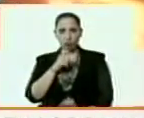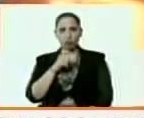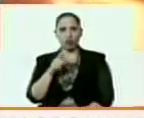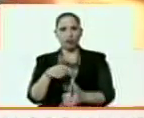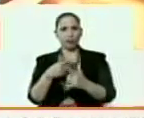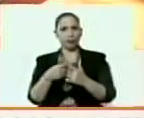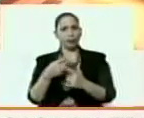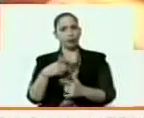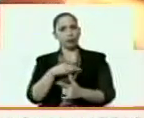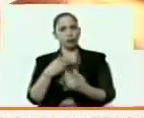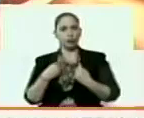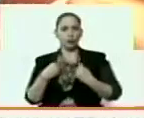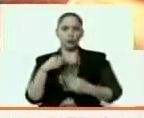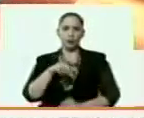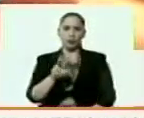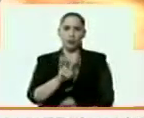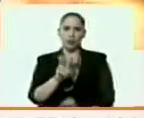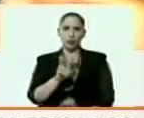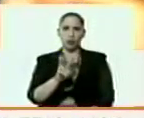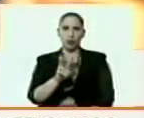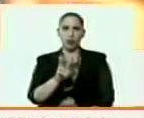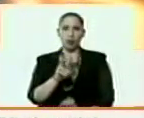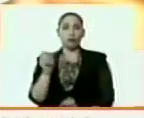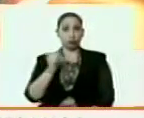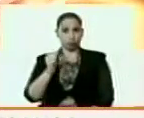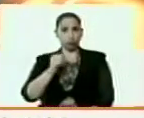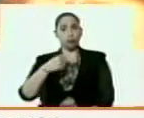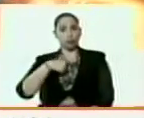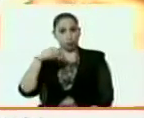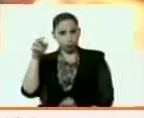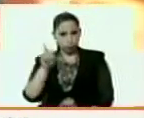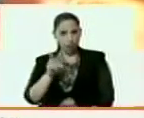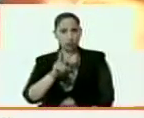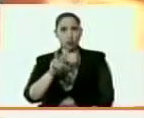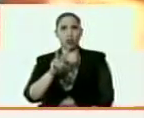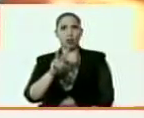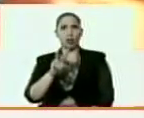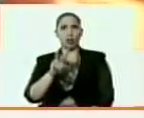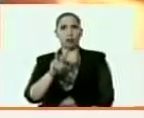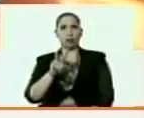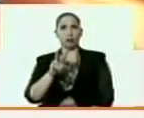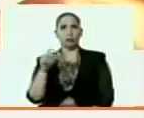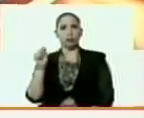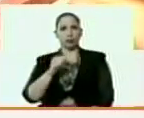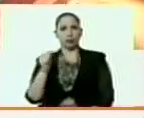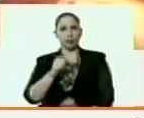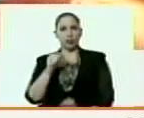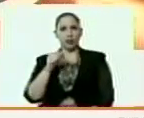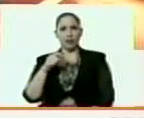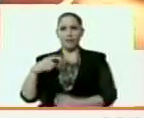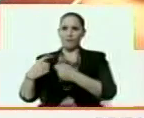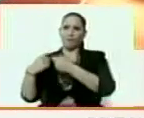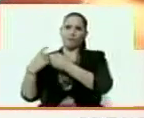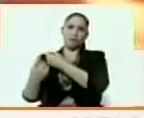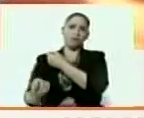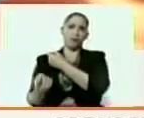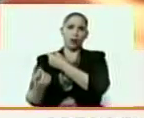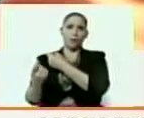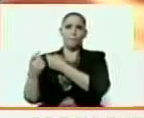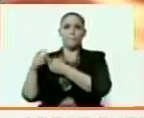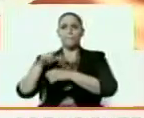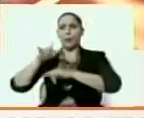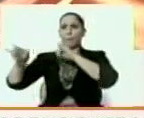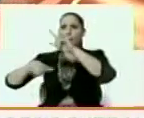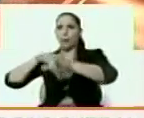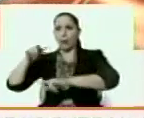que vivimos en Venezuela, los que sí vivimos en Venezuela, porque hay un gentío que pide el TIAR porque está fuera de Venezuela, en Miami, no sé qué dónde, pero los que